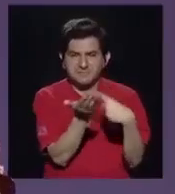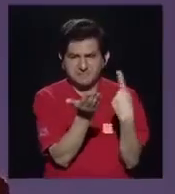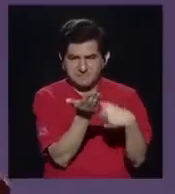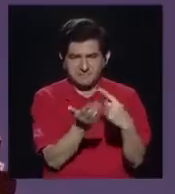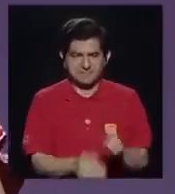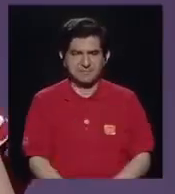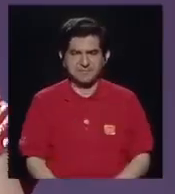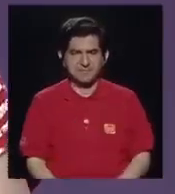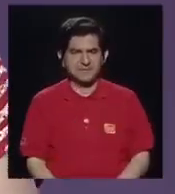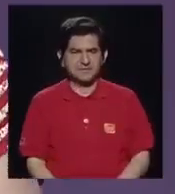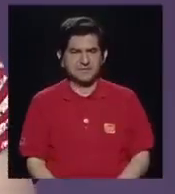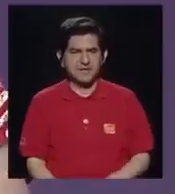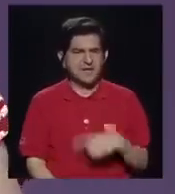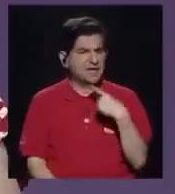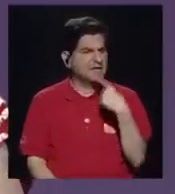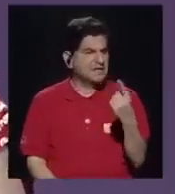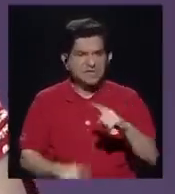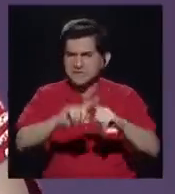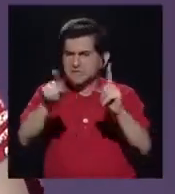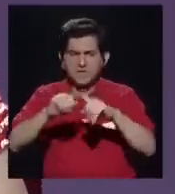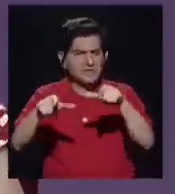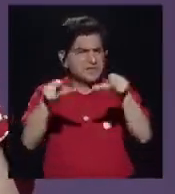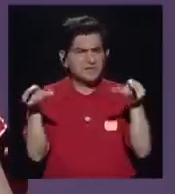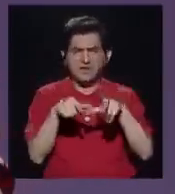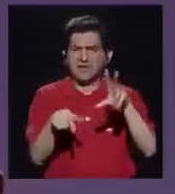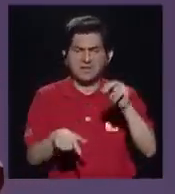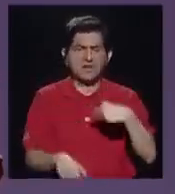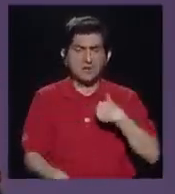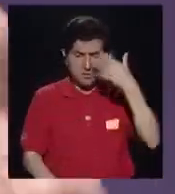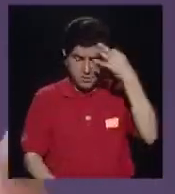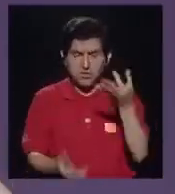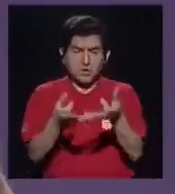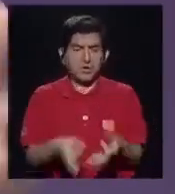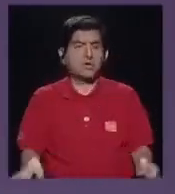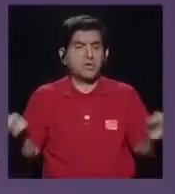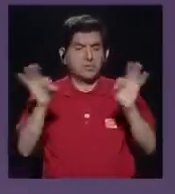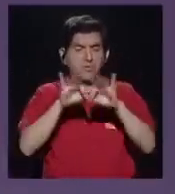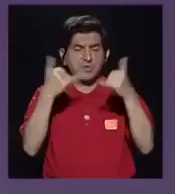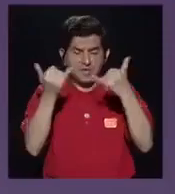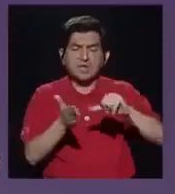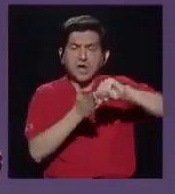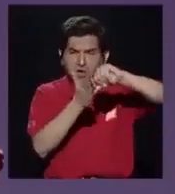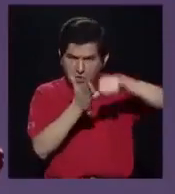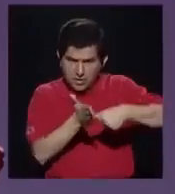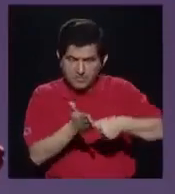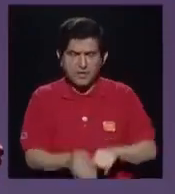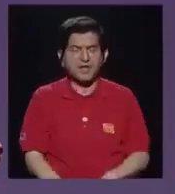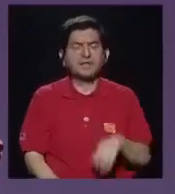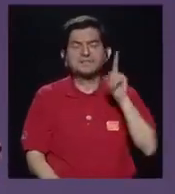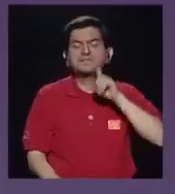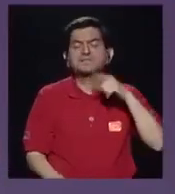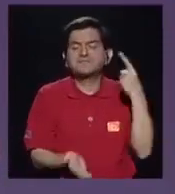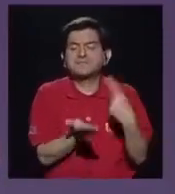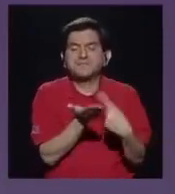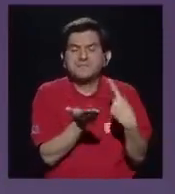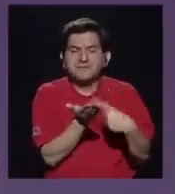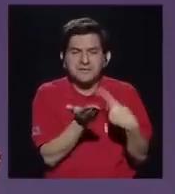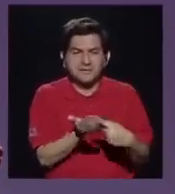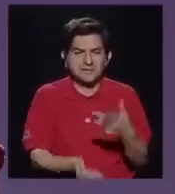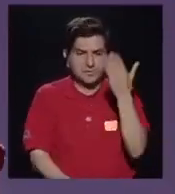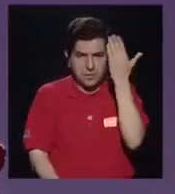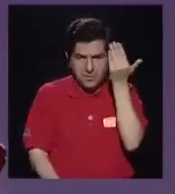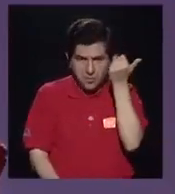no lo veo eso dicho en muchas partes por eso me parece importante decirlo aquí enfatizarlo aquí que es un falso debate porque